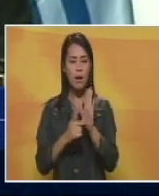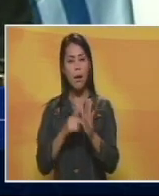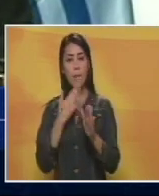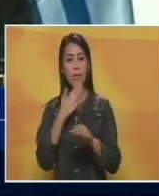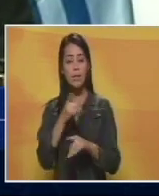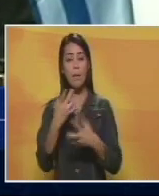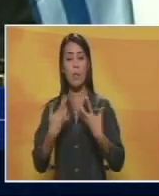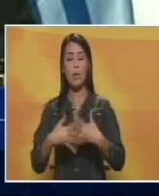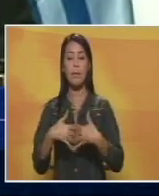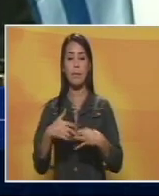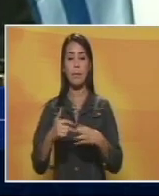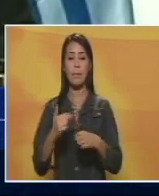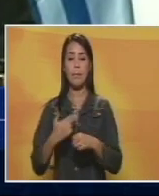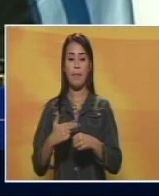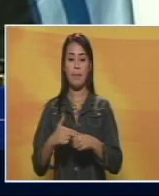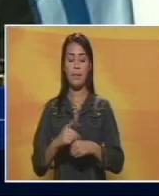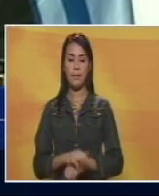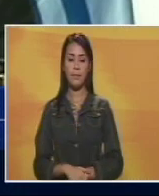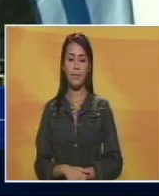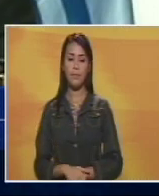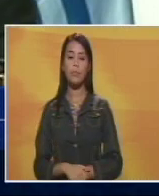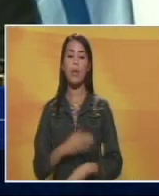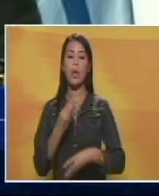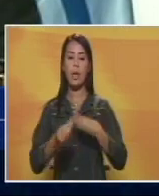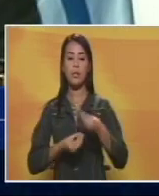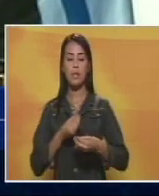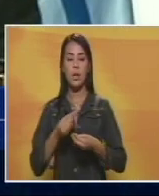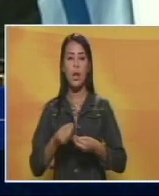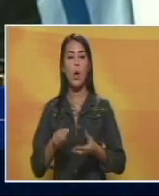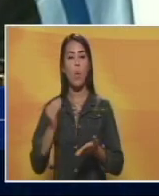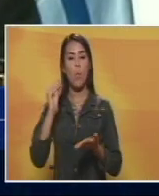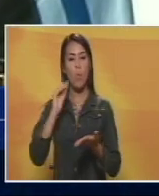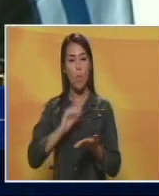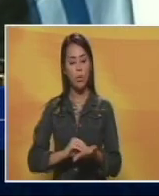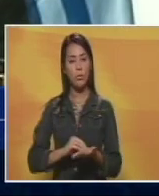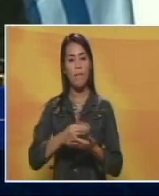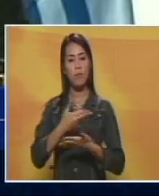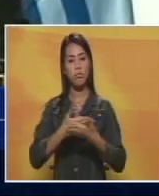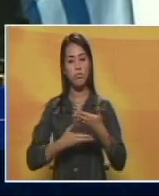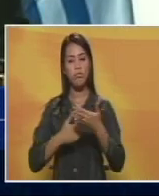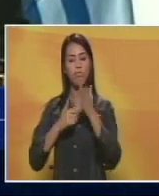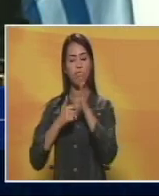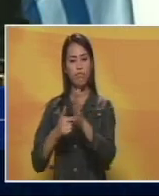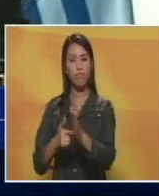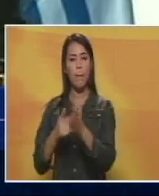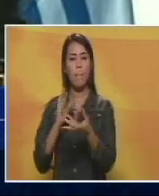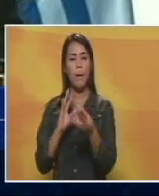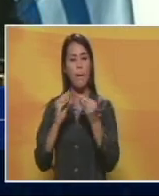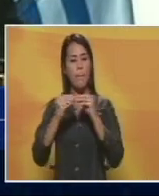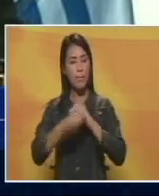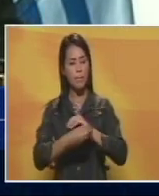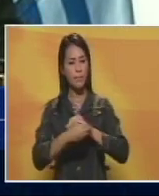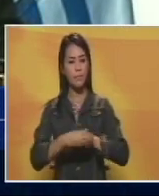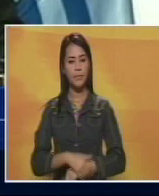por PDVSA, por lo que hubo que realizar una nueva contratación para